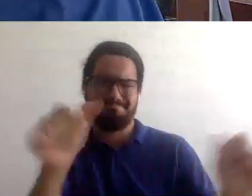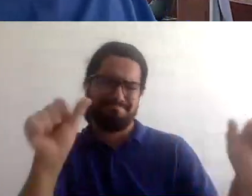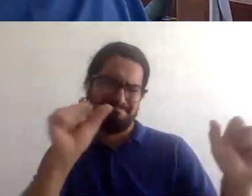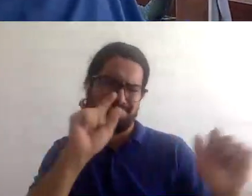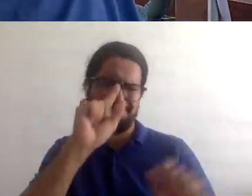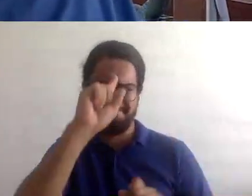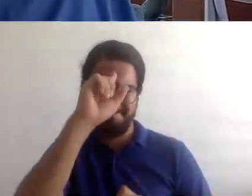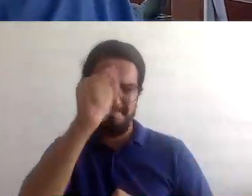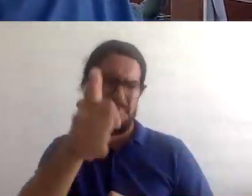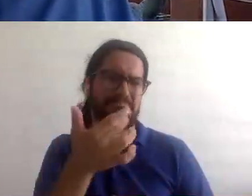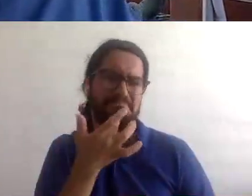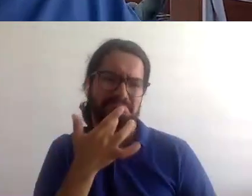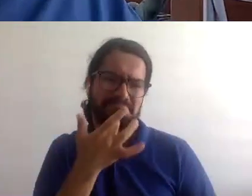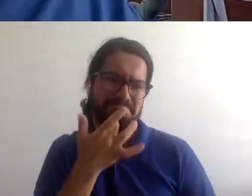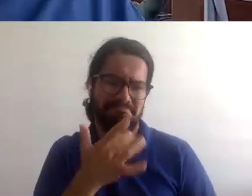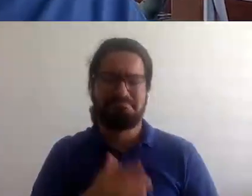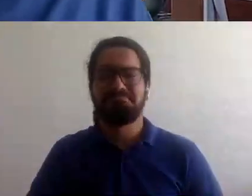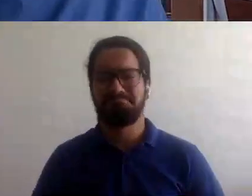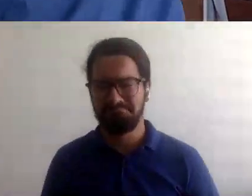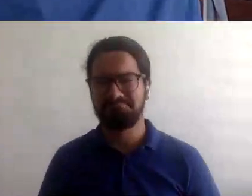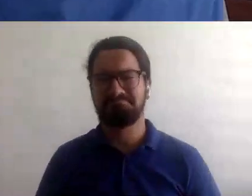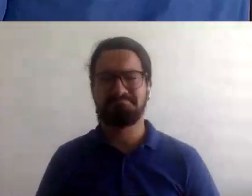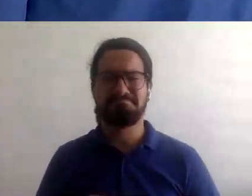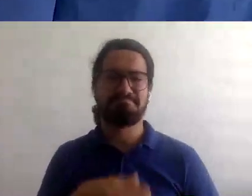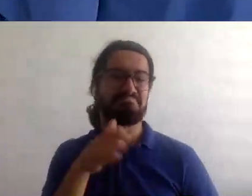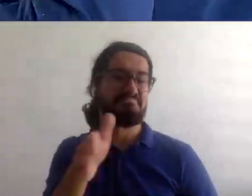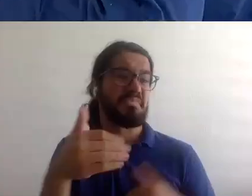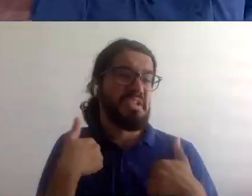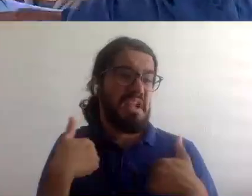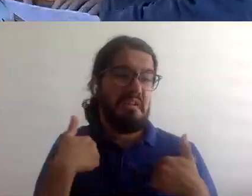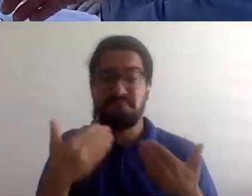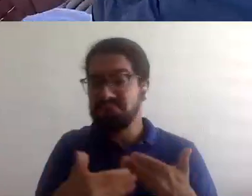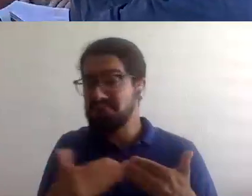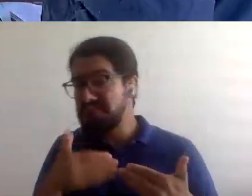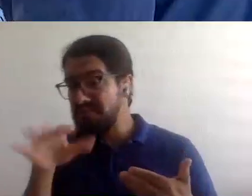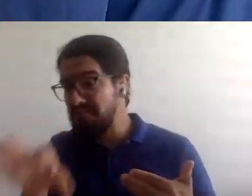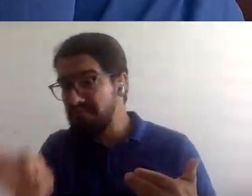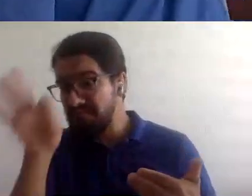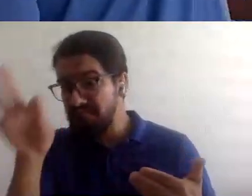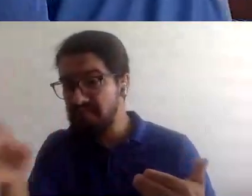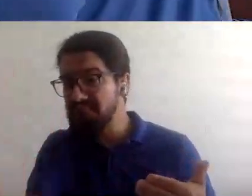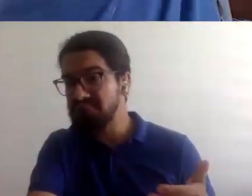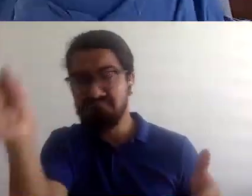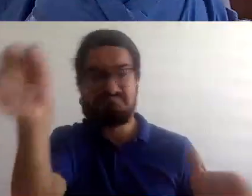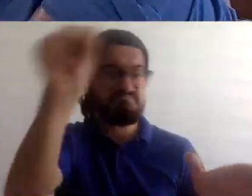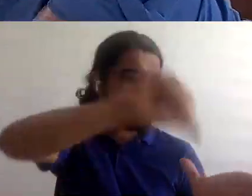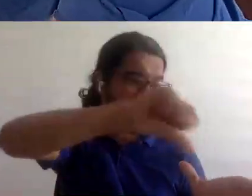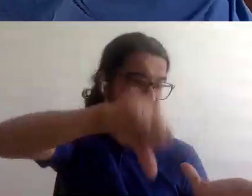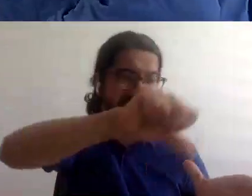todo esto, sí, por ejemplo, la especie es también lo que me gusta. Sí, esto. Esto. Sí,